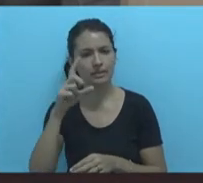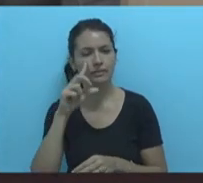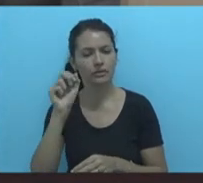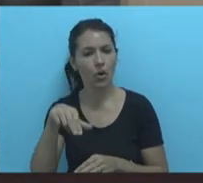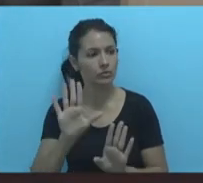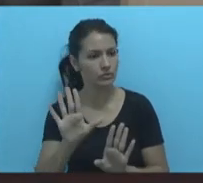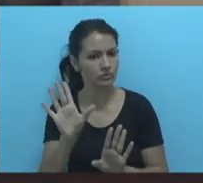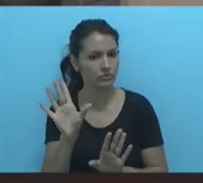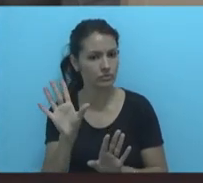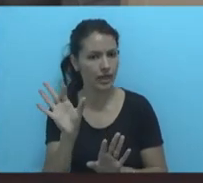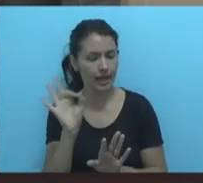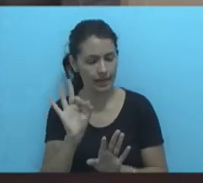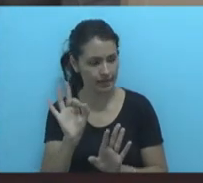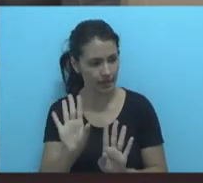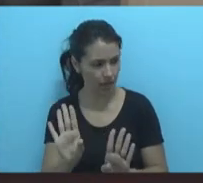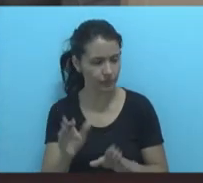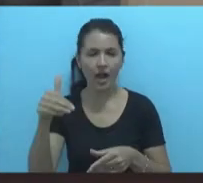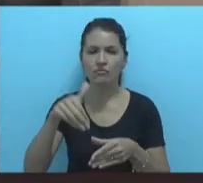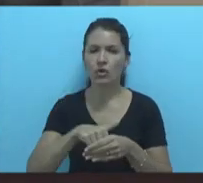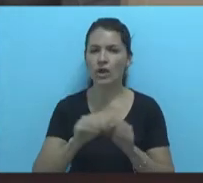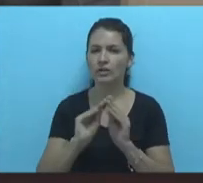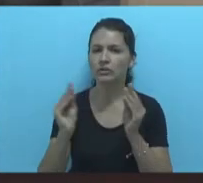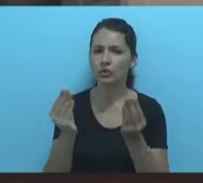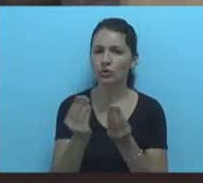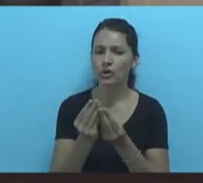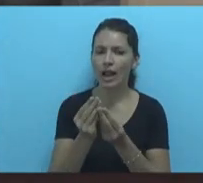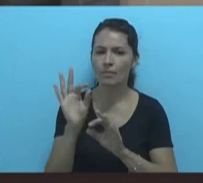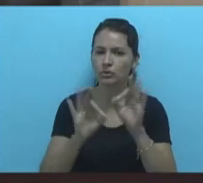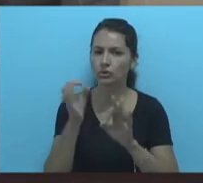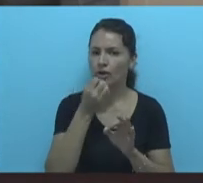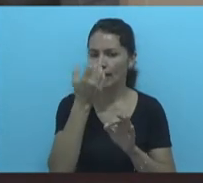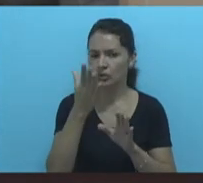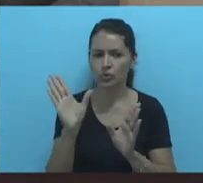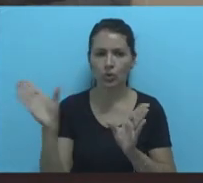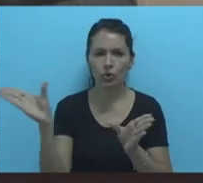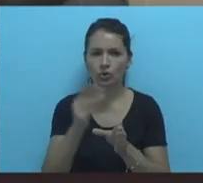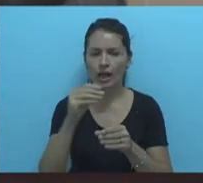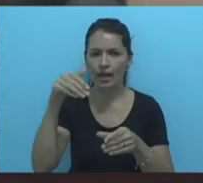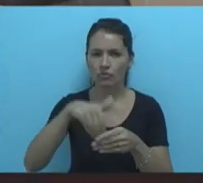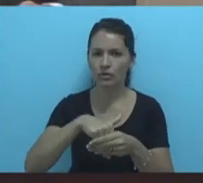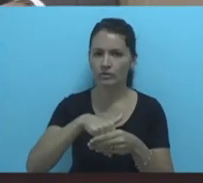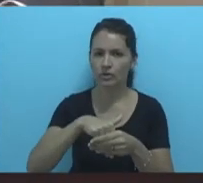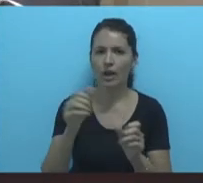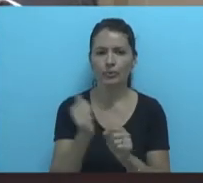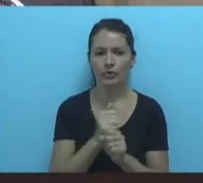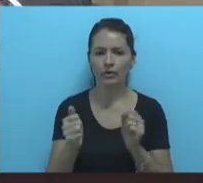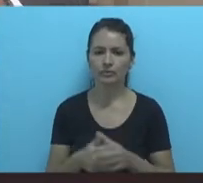votación. A consideración el proyecto de declaración, a votación, resulta